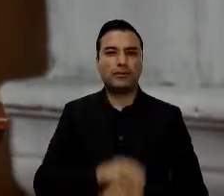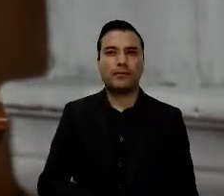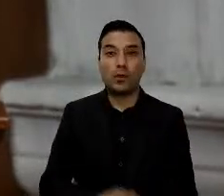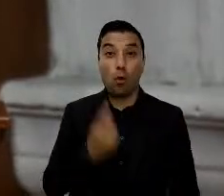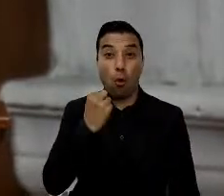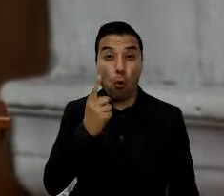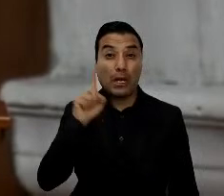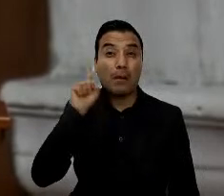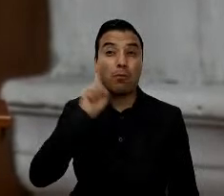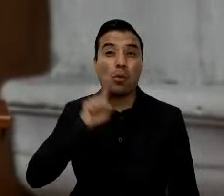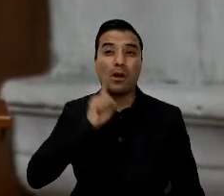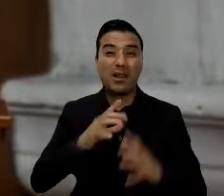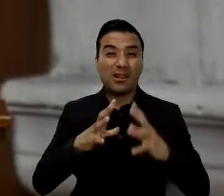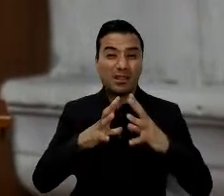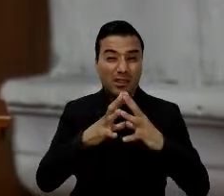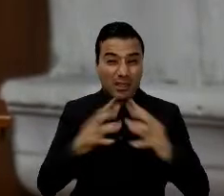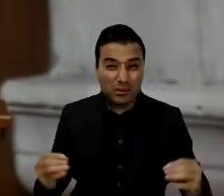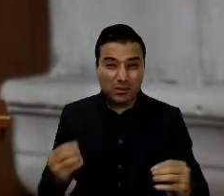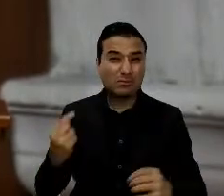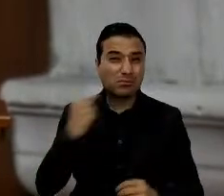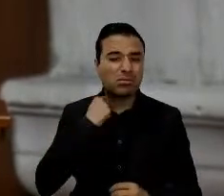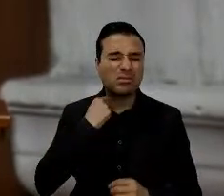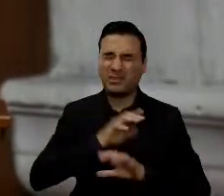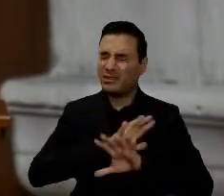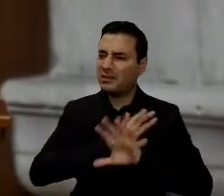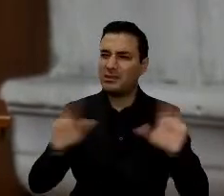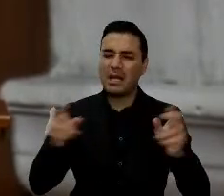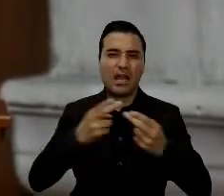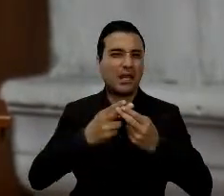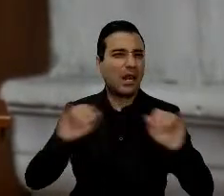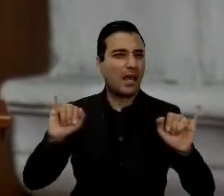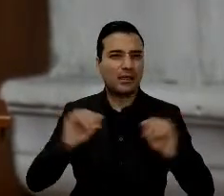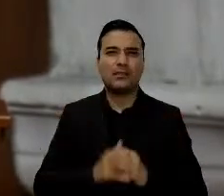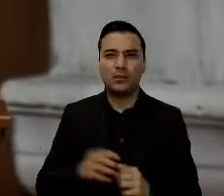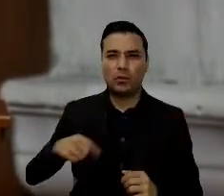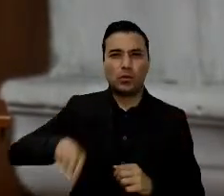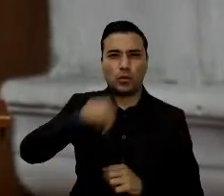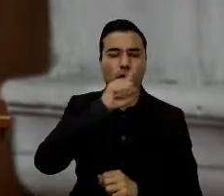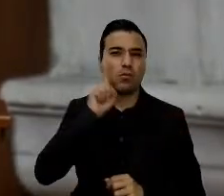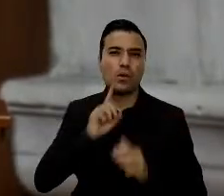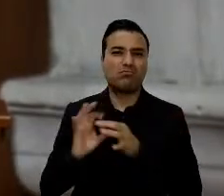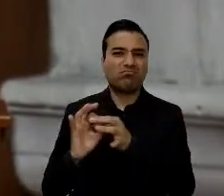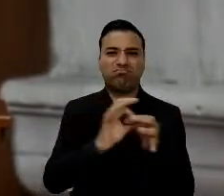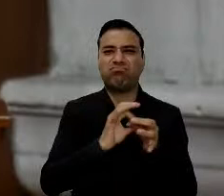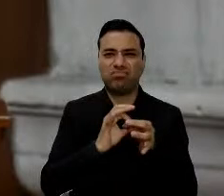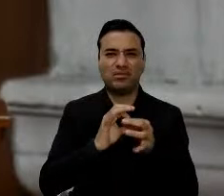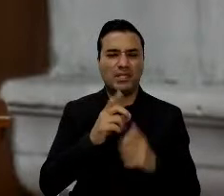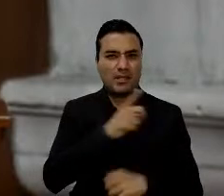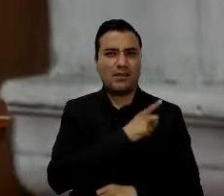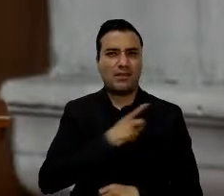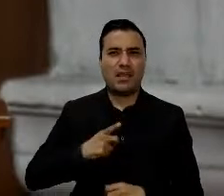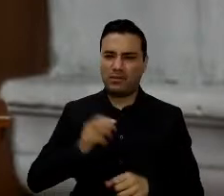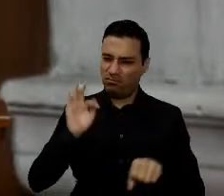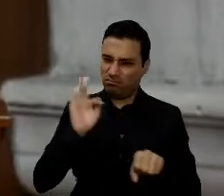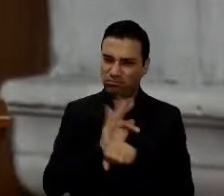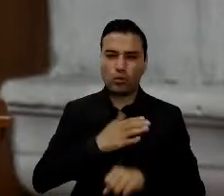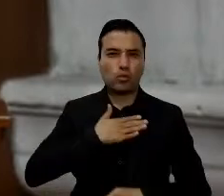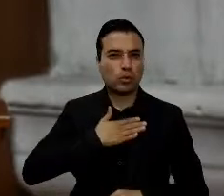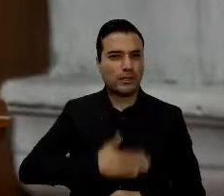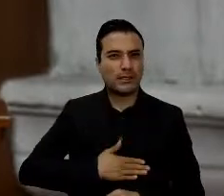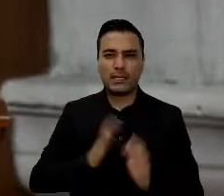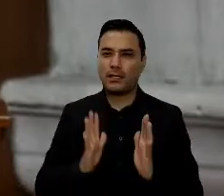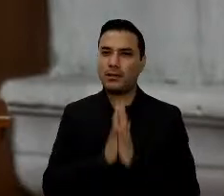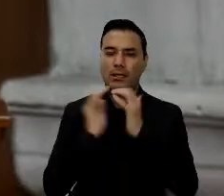menos somos entes Unidos por justicia y democracia Somos libres y pensantes Tenemos